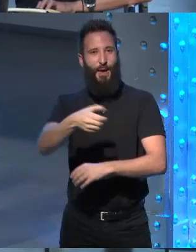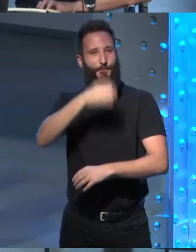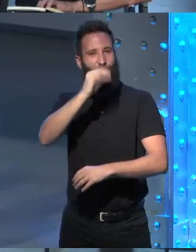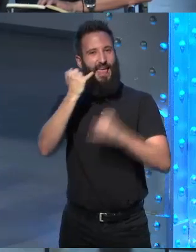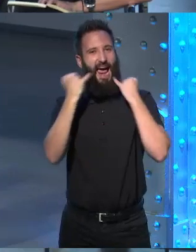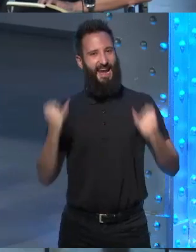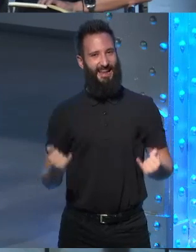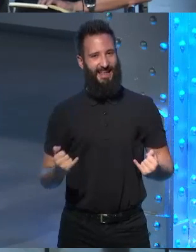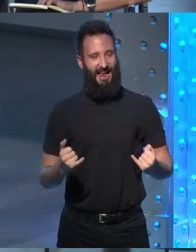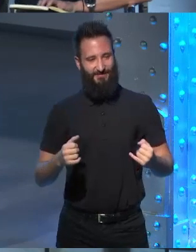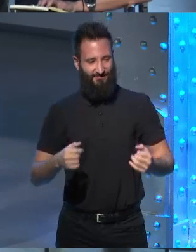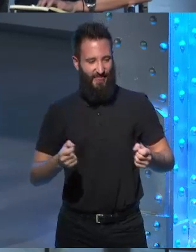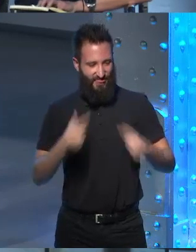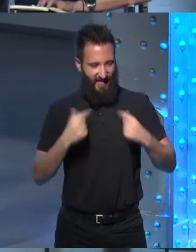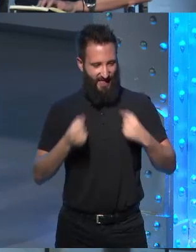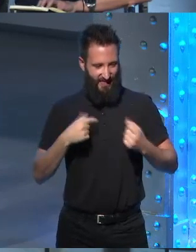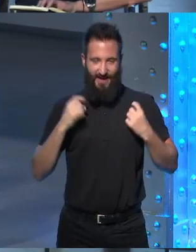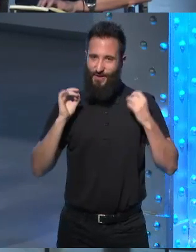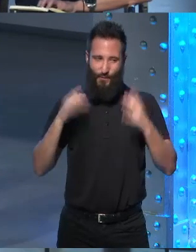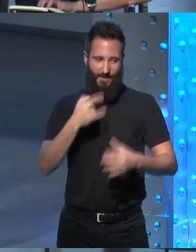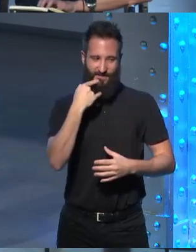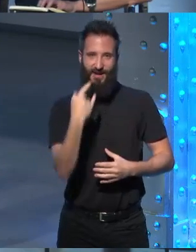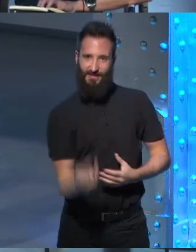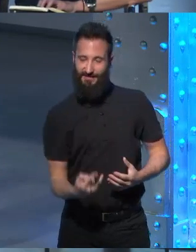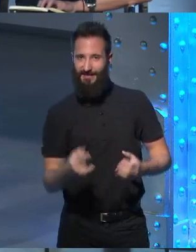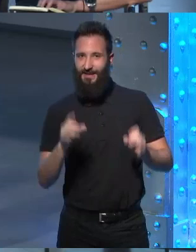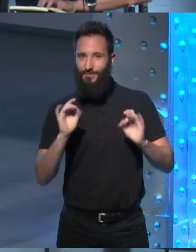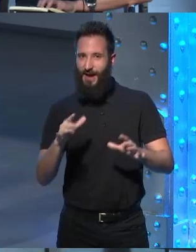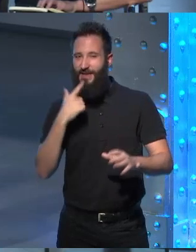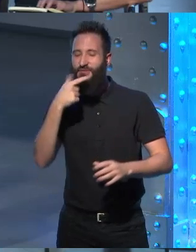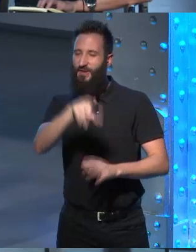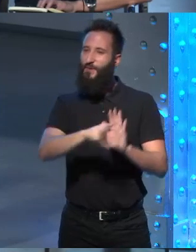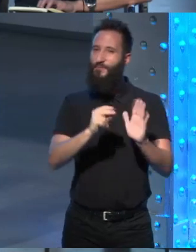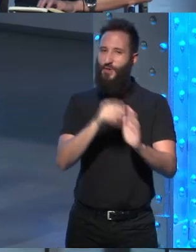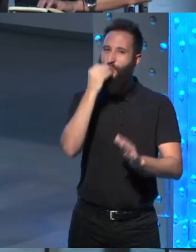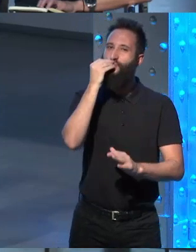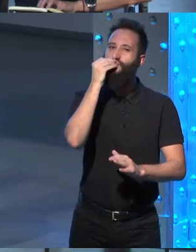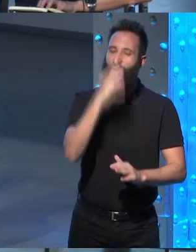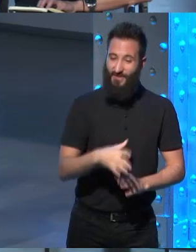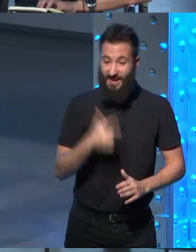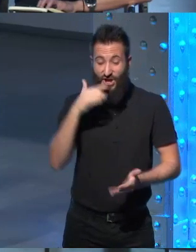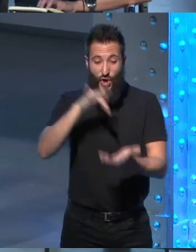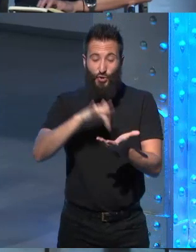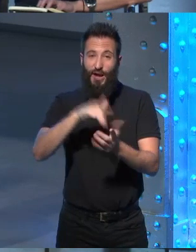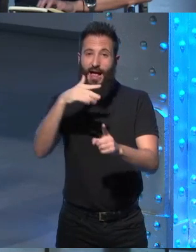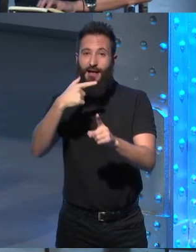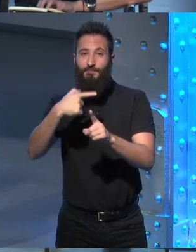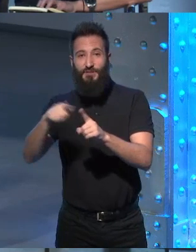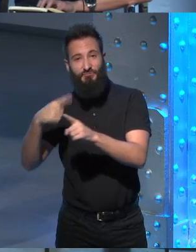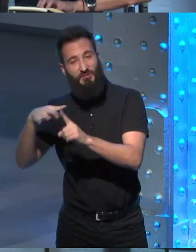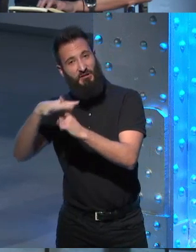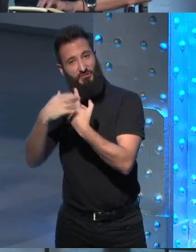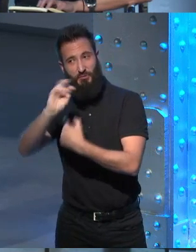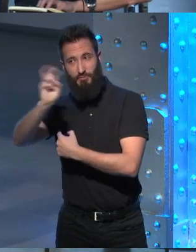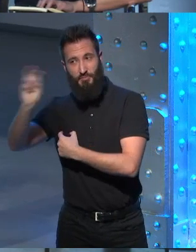final pues salió el vídeo de Siria. No, pues salió muy bien, ¿eh? Y luego para decidir el resto de los temas, supongo que es el que os toca, el